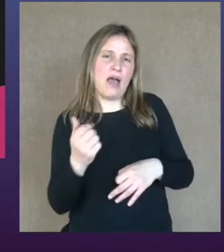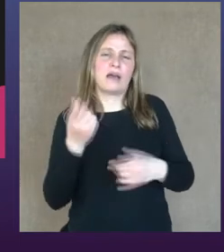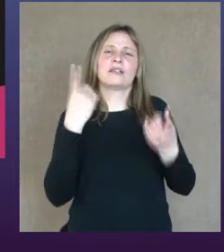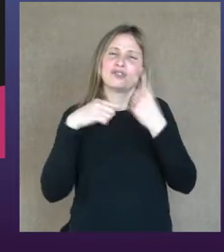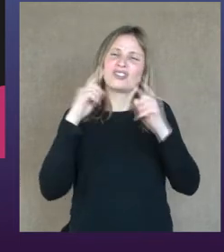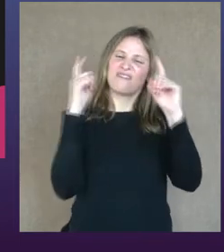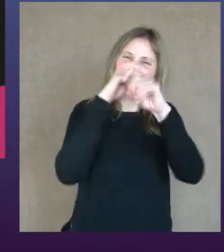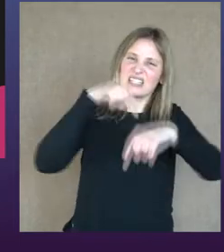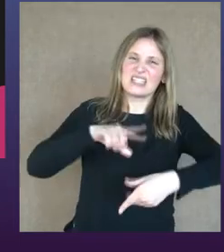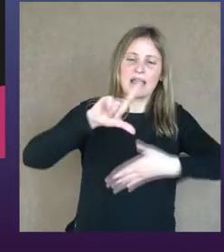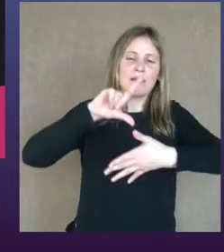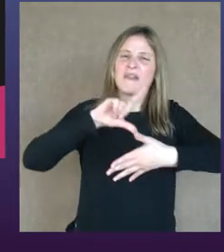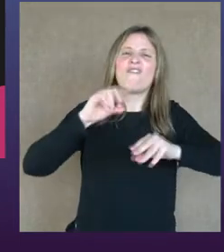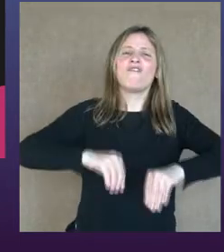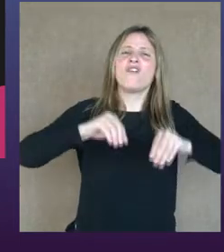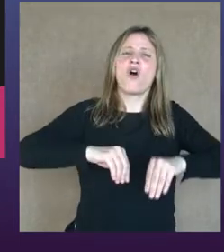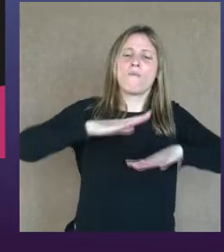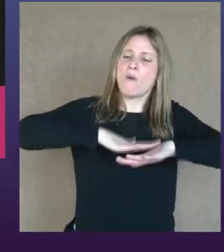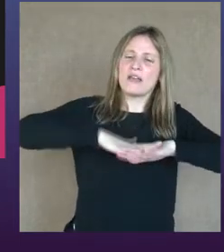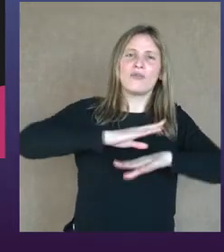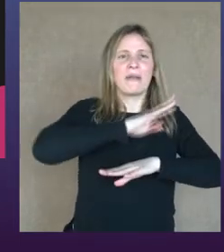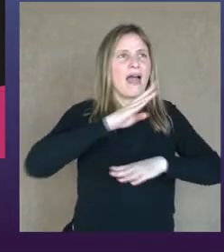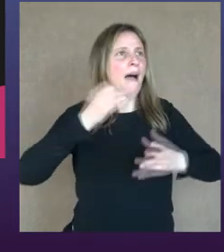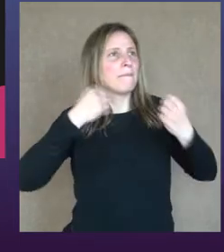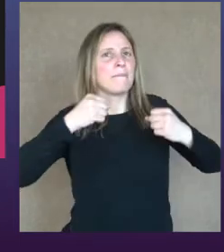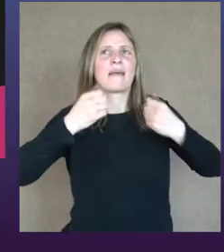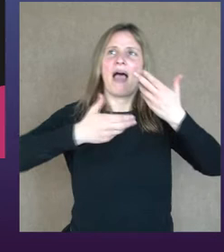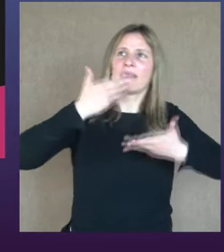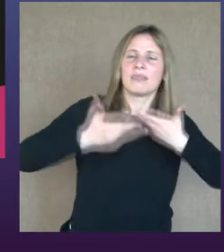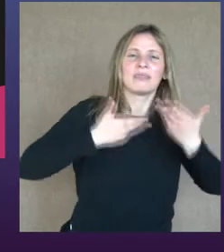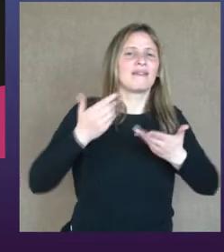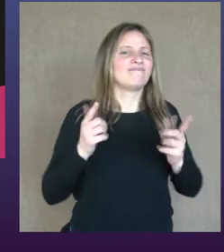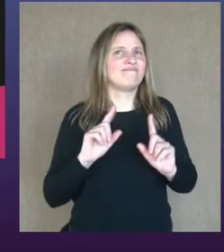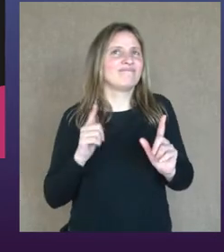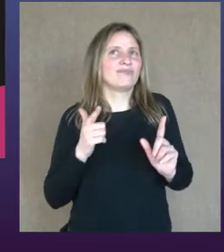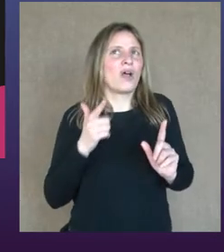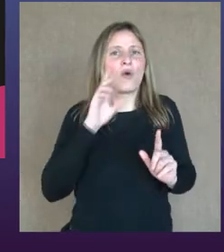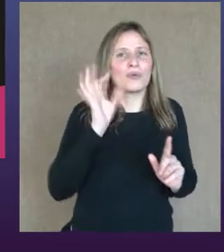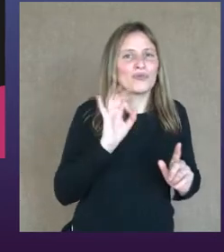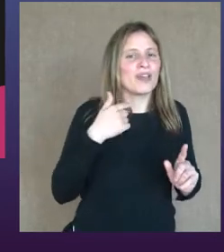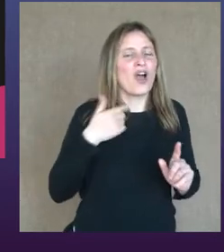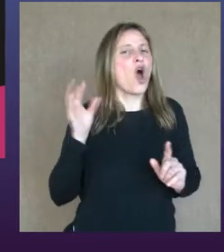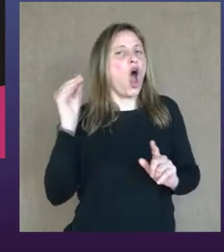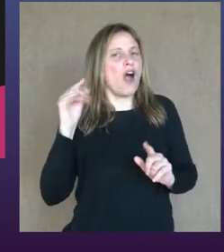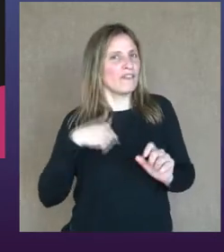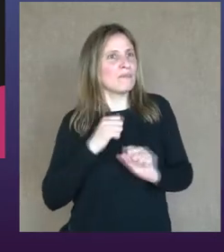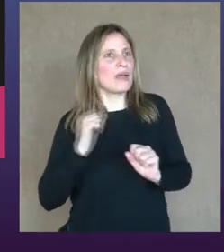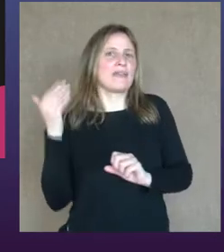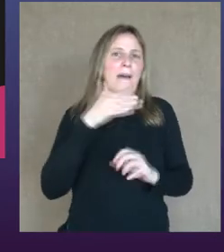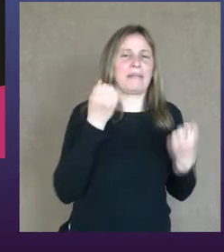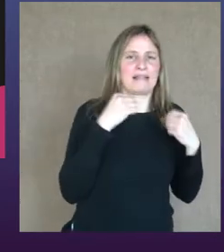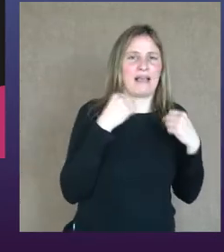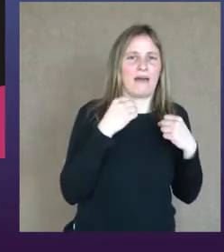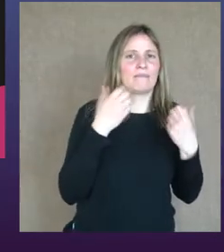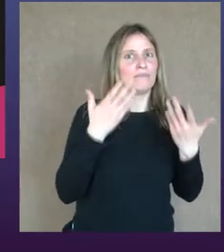la dificultad de Latinoamérica es justamente no tener esas posibilidades para que el joven tenga el entrenamiento. Por eso es